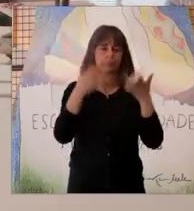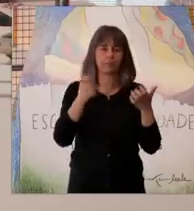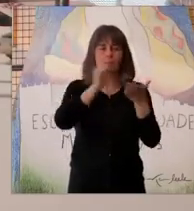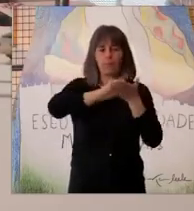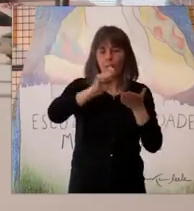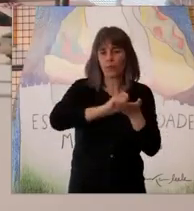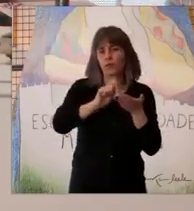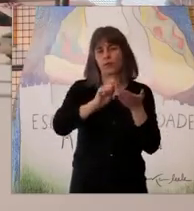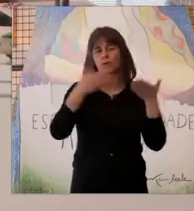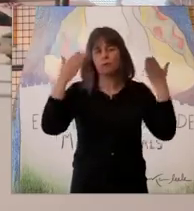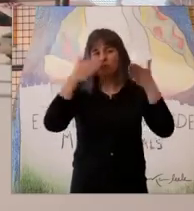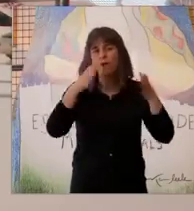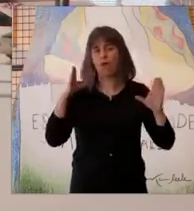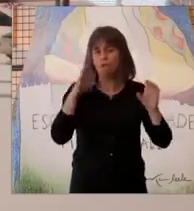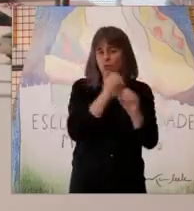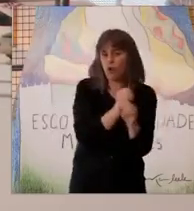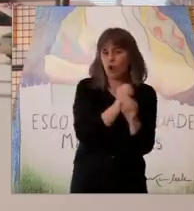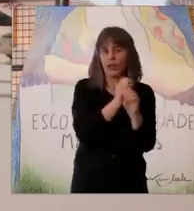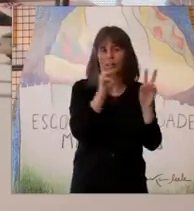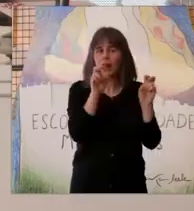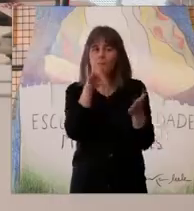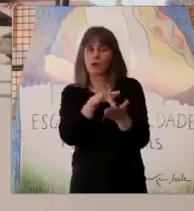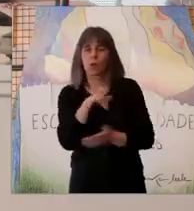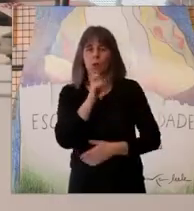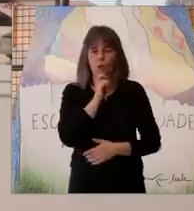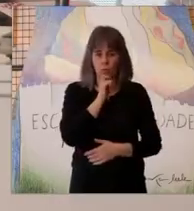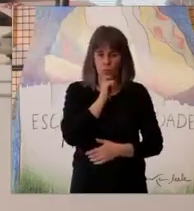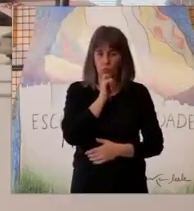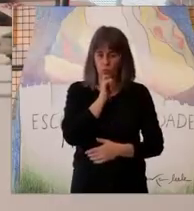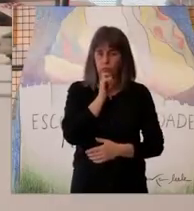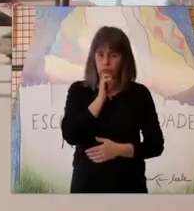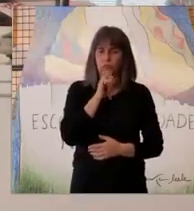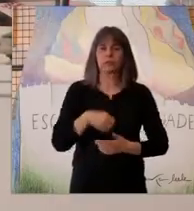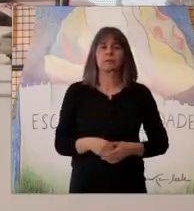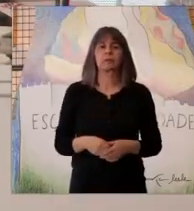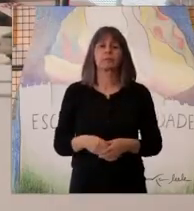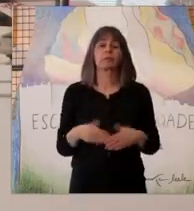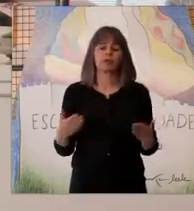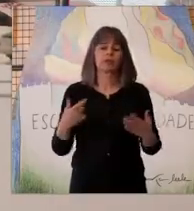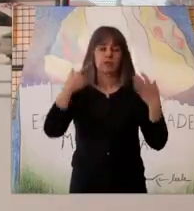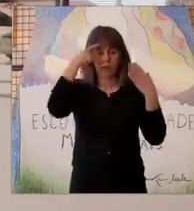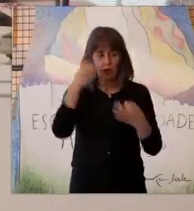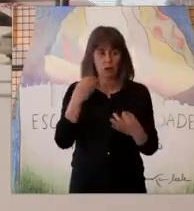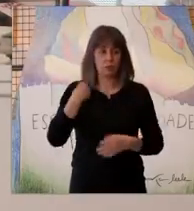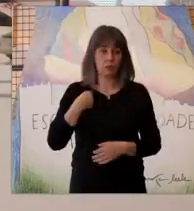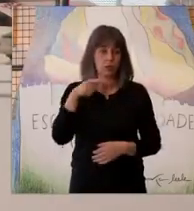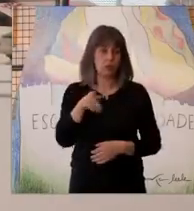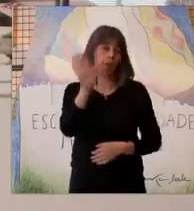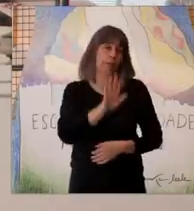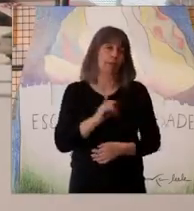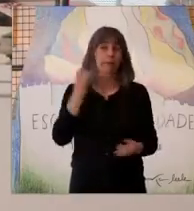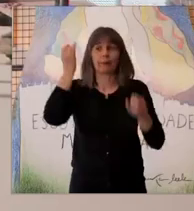y de tratamiento de los temas Y creo que eso parece una chorrada